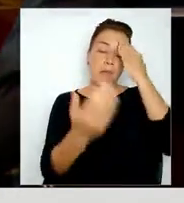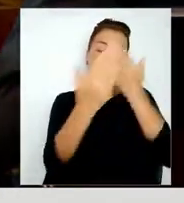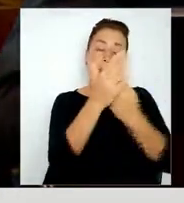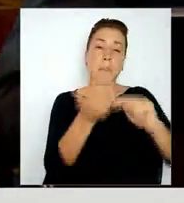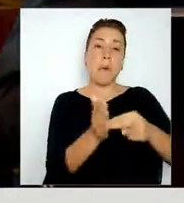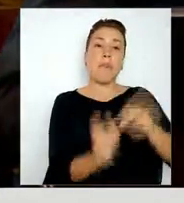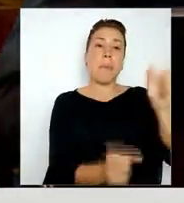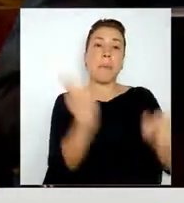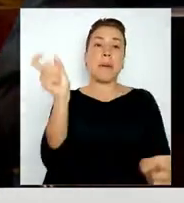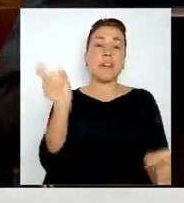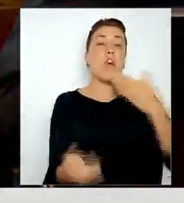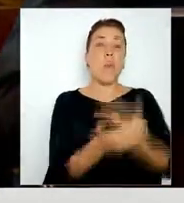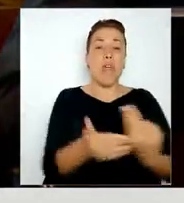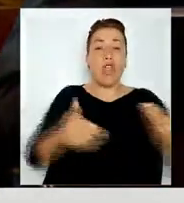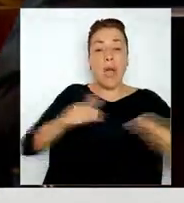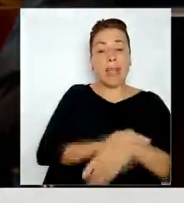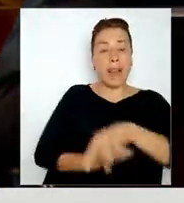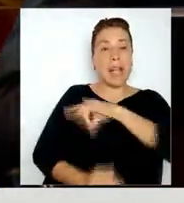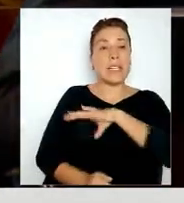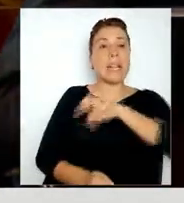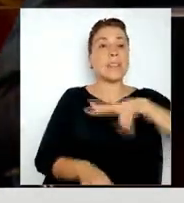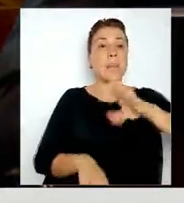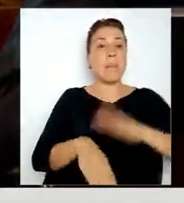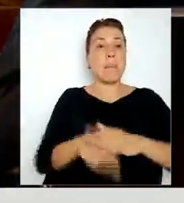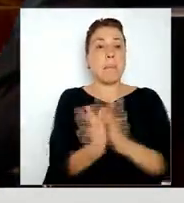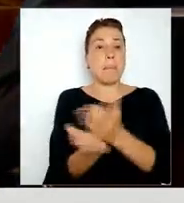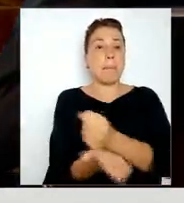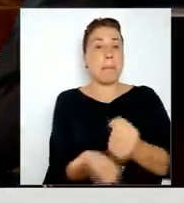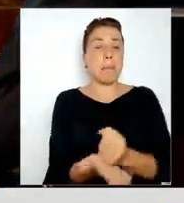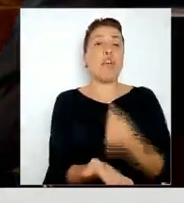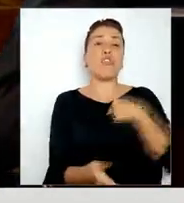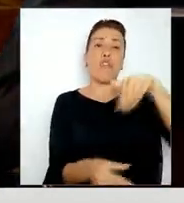claramente voy a votar a favor he dicho